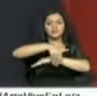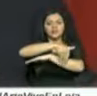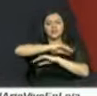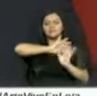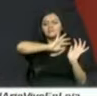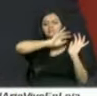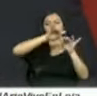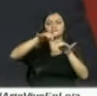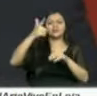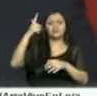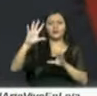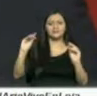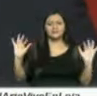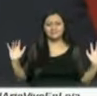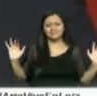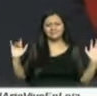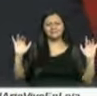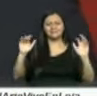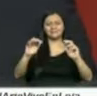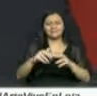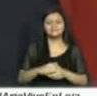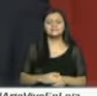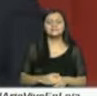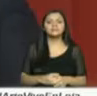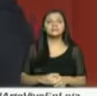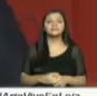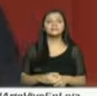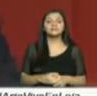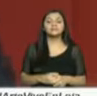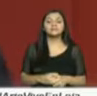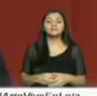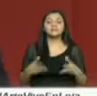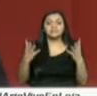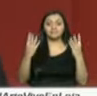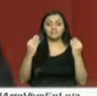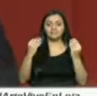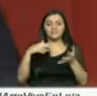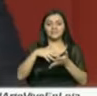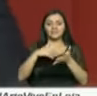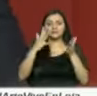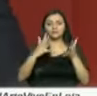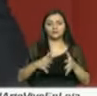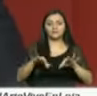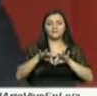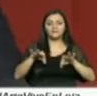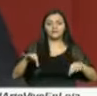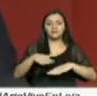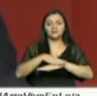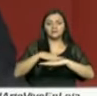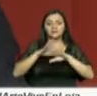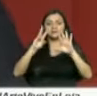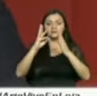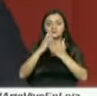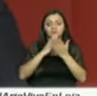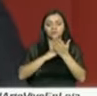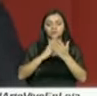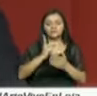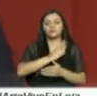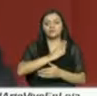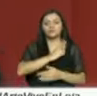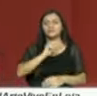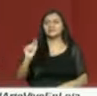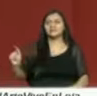nuestra preciosa Loja. Entre ellos, muchos estudiantes de bachillerato y universitarios de